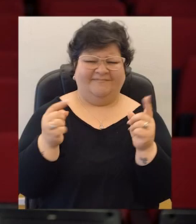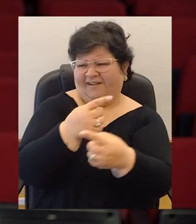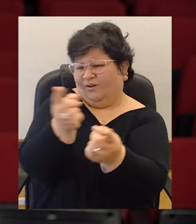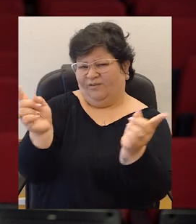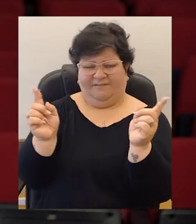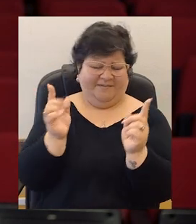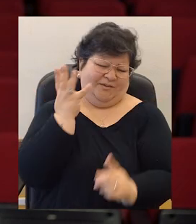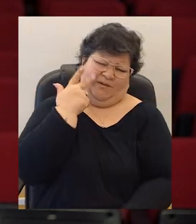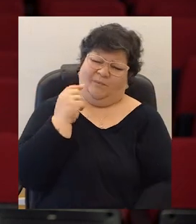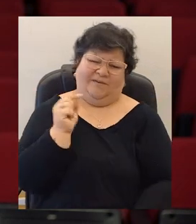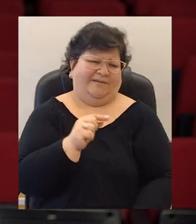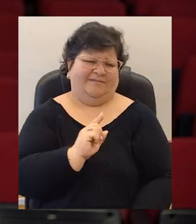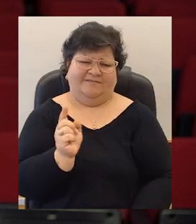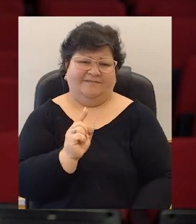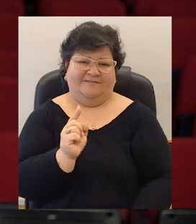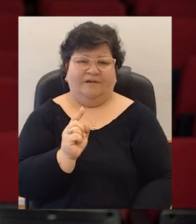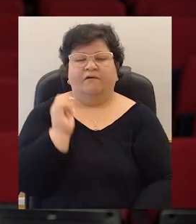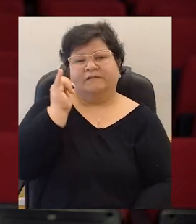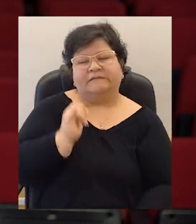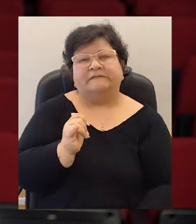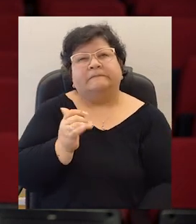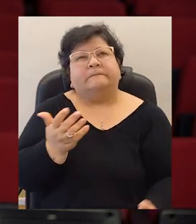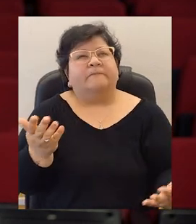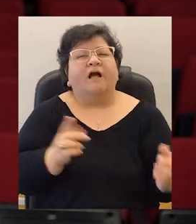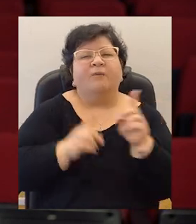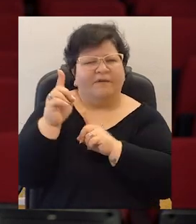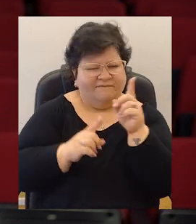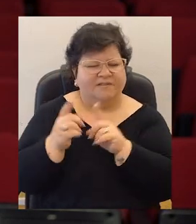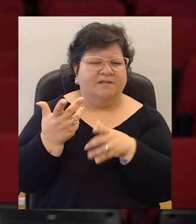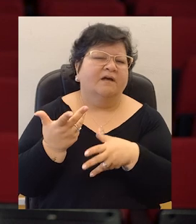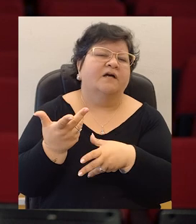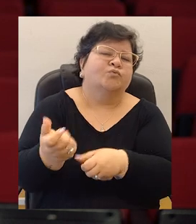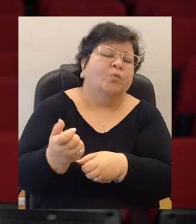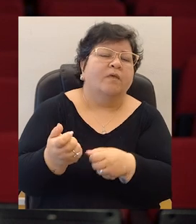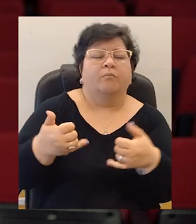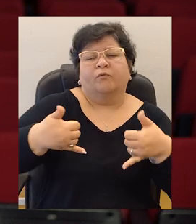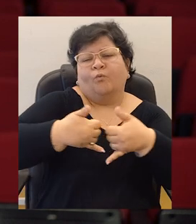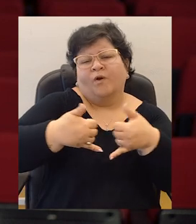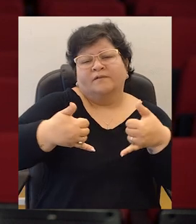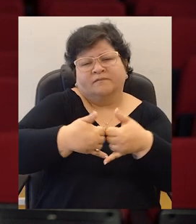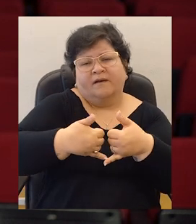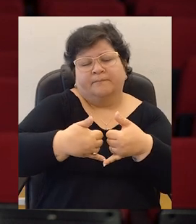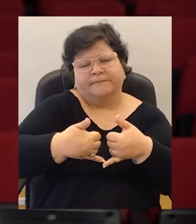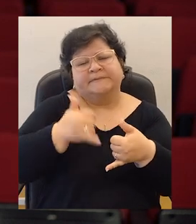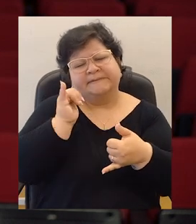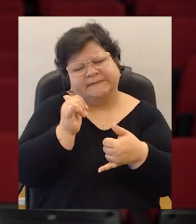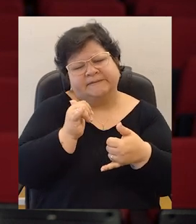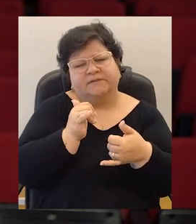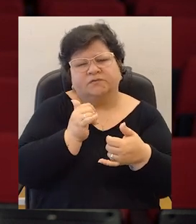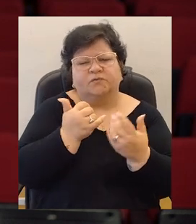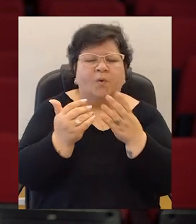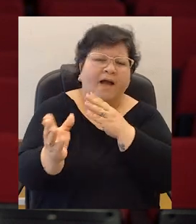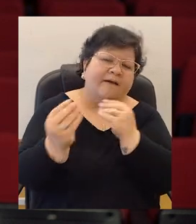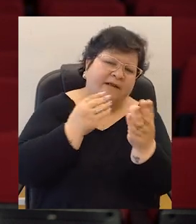pero eso es una parte de los entornos digitales muchas veces si piden ayuda muchas veces si pueden hablar por whatsapp pero es eso tiene más que ver con las